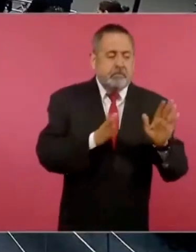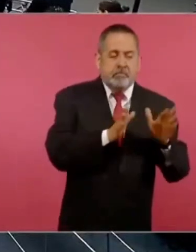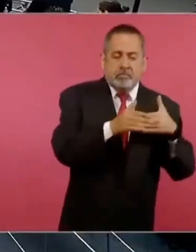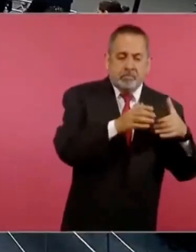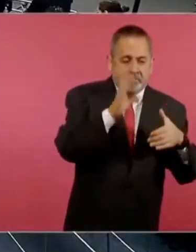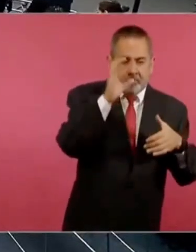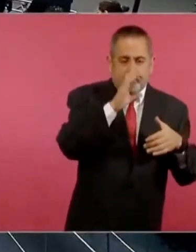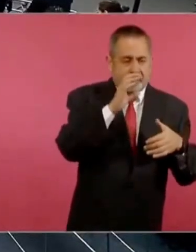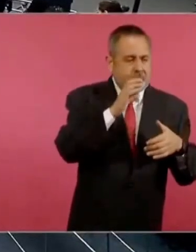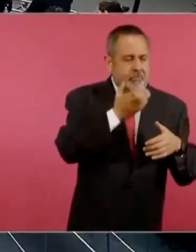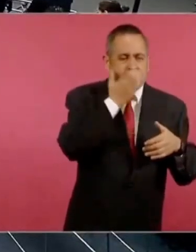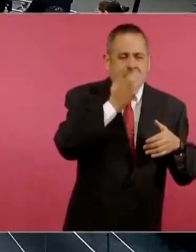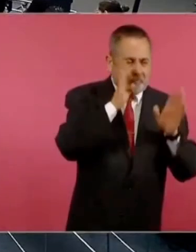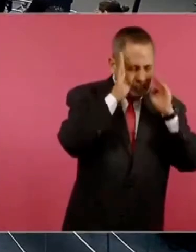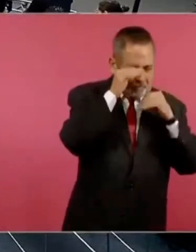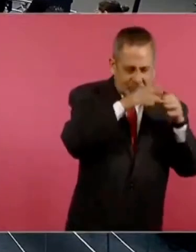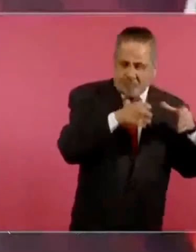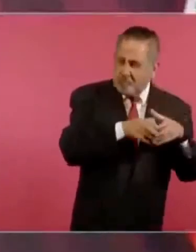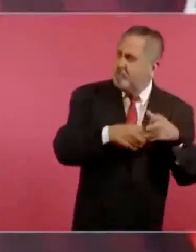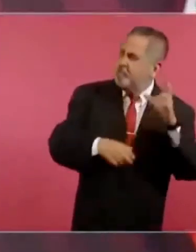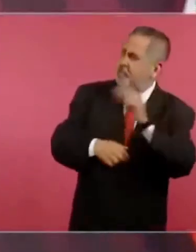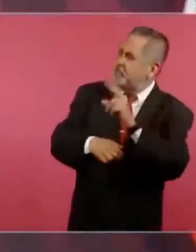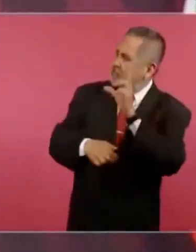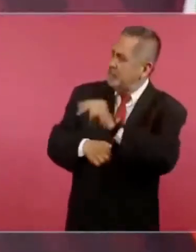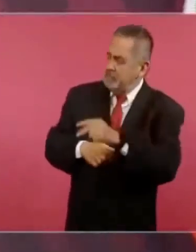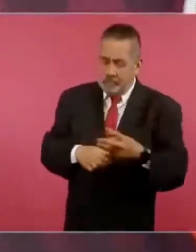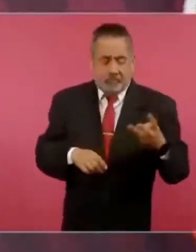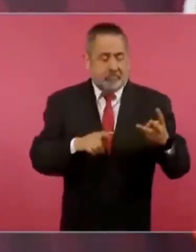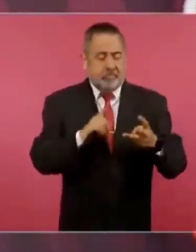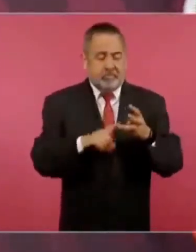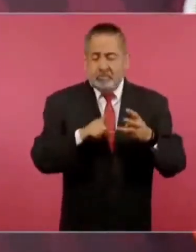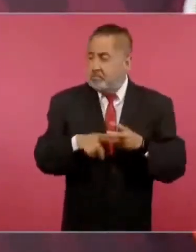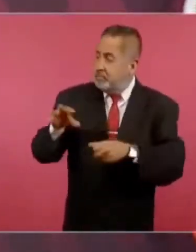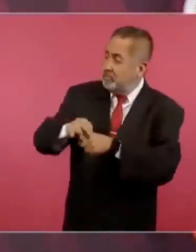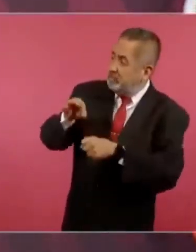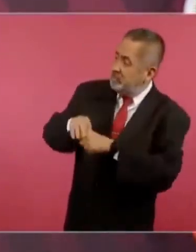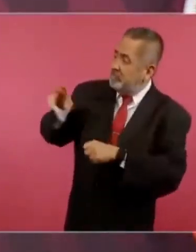conservadores o de antirreeleccionistas,